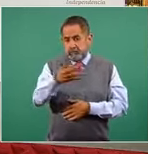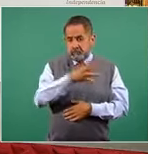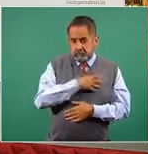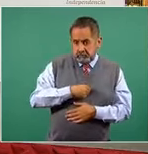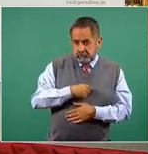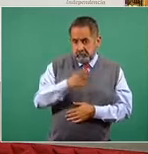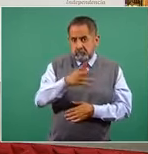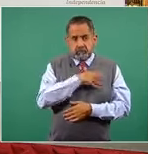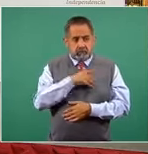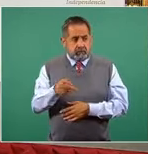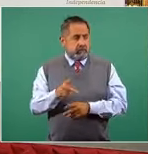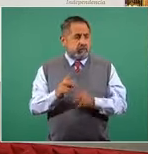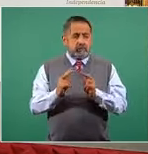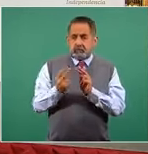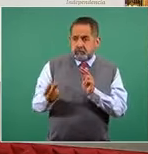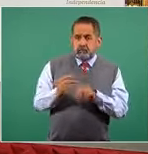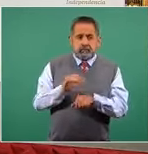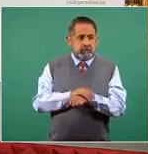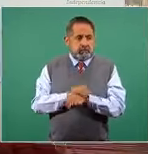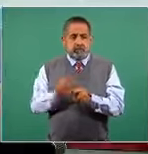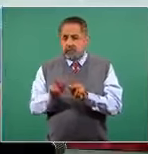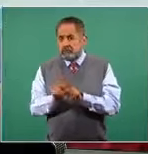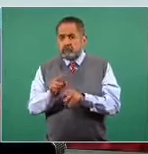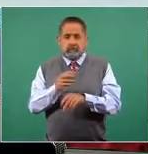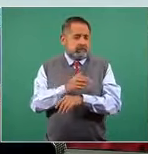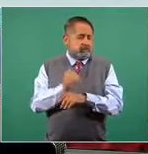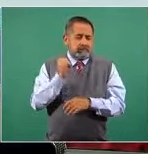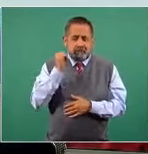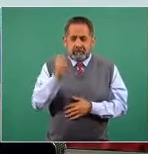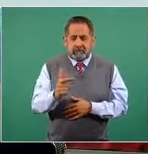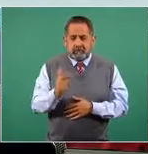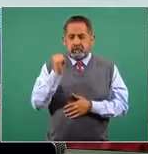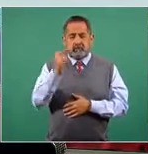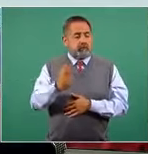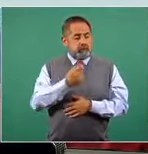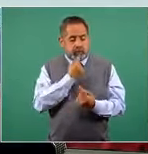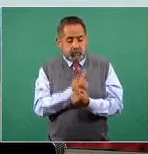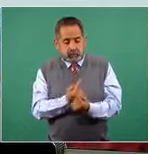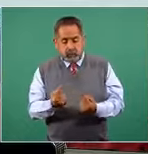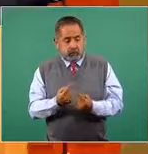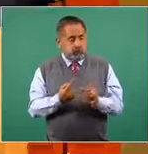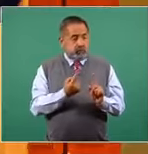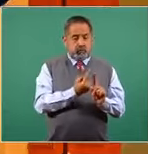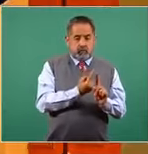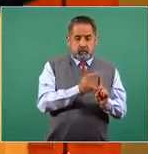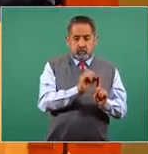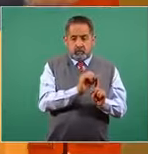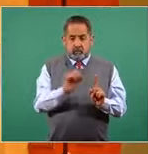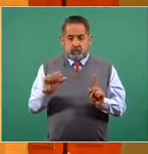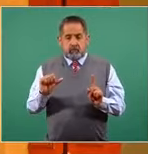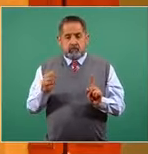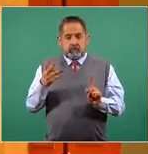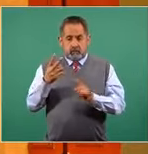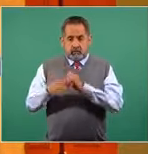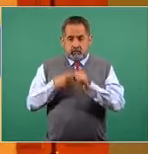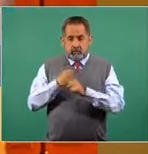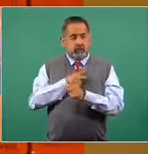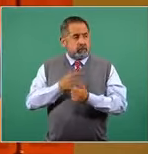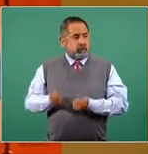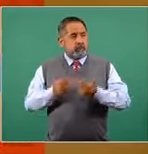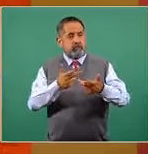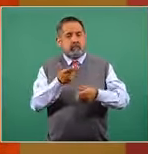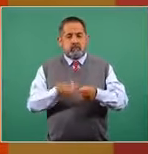hijo, pariente, vecina, amiga, tiene una persona, un niño, niña de 1 a 4 años, llévalo al centro de salud.